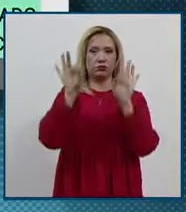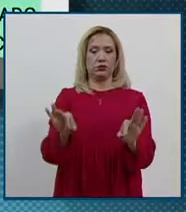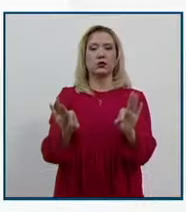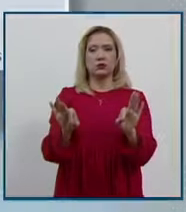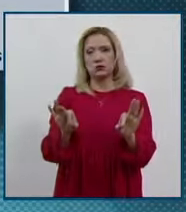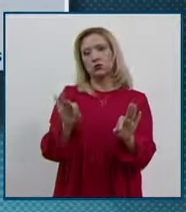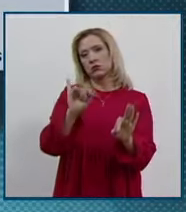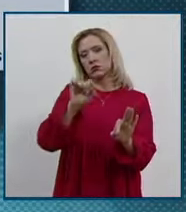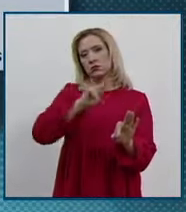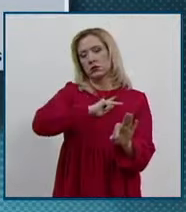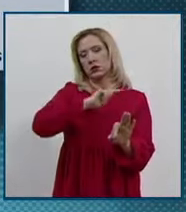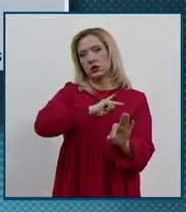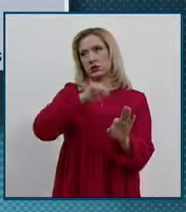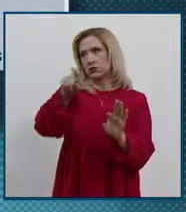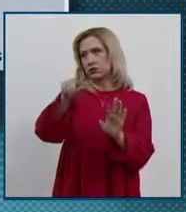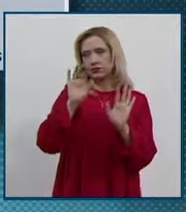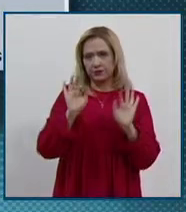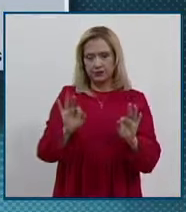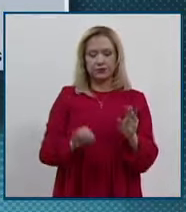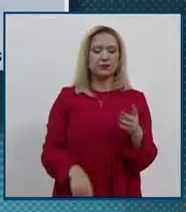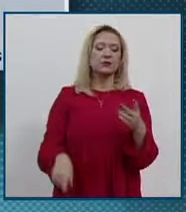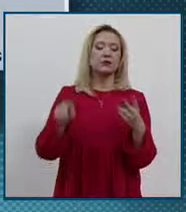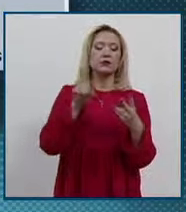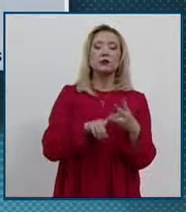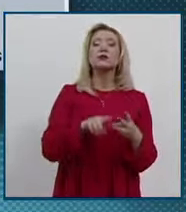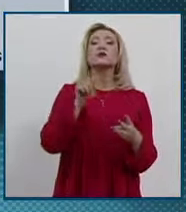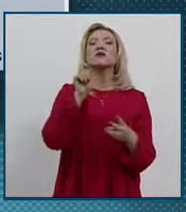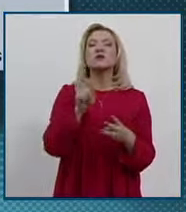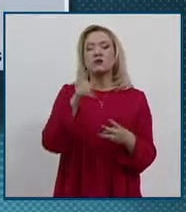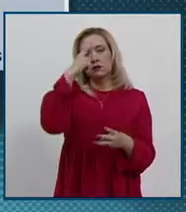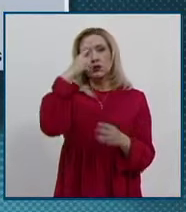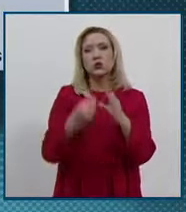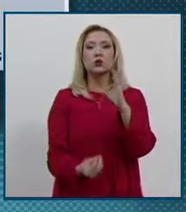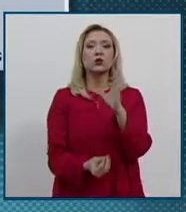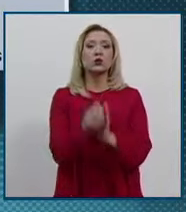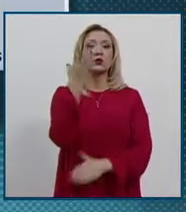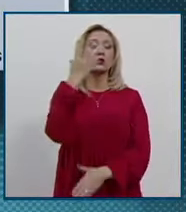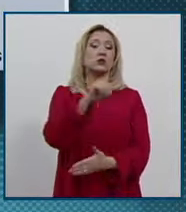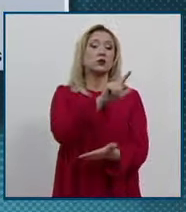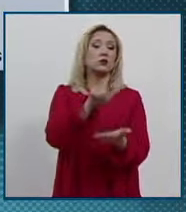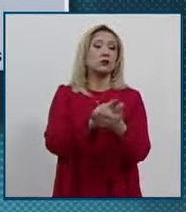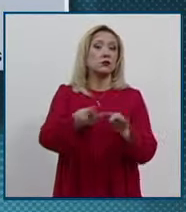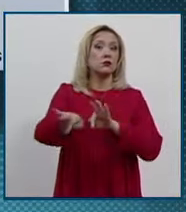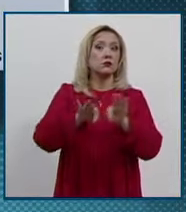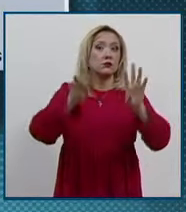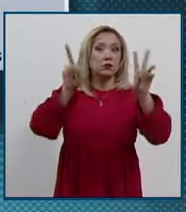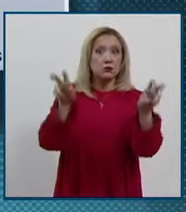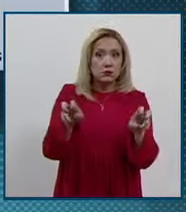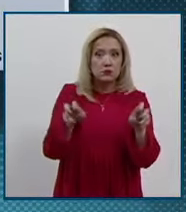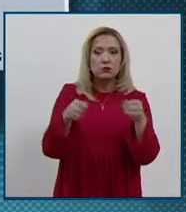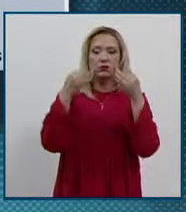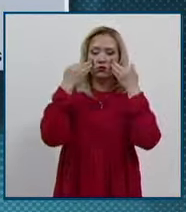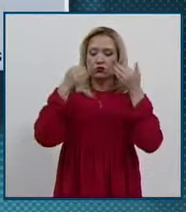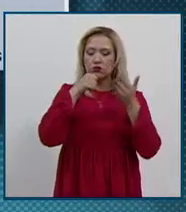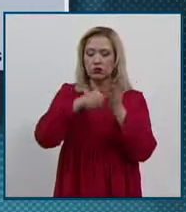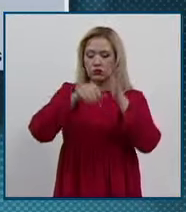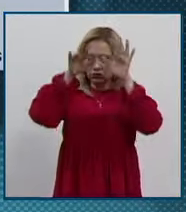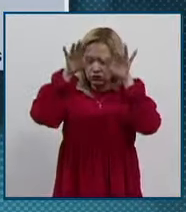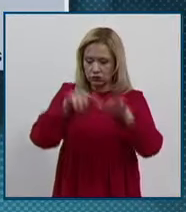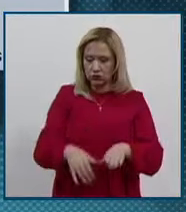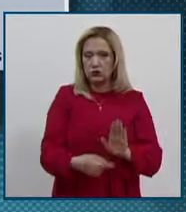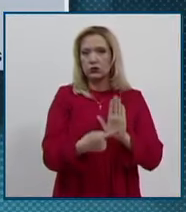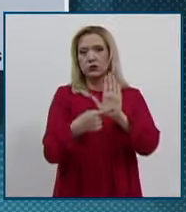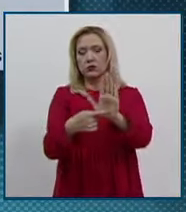respalde acceso a la etapa jurisdiccional en el nuevo sistema de Justicia laboral La Constancia deja a salvo los